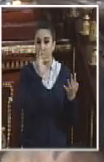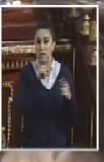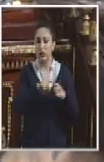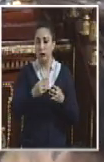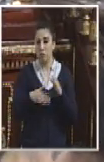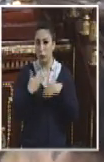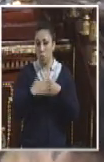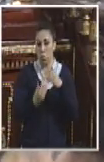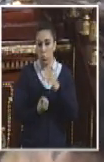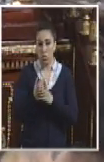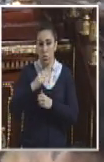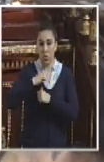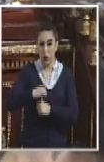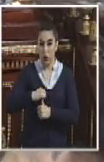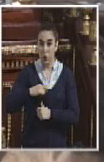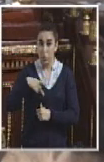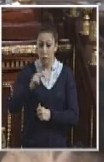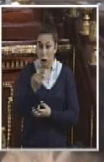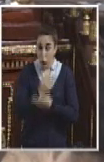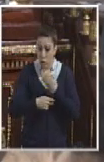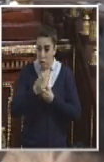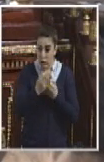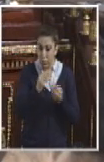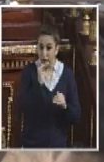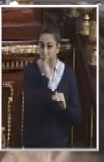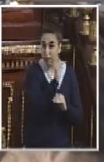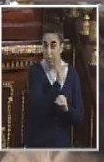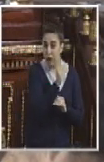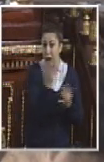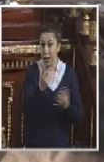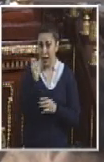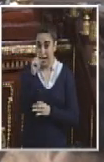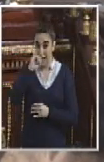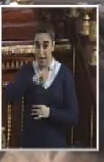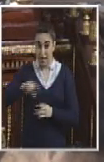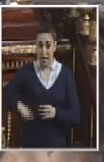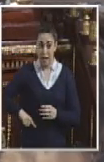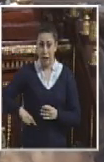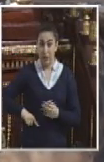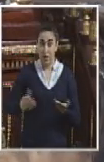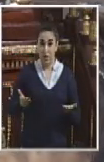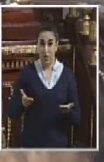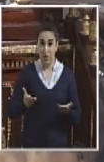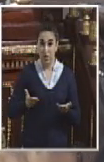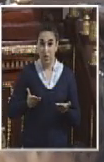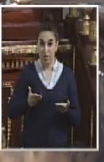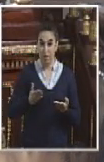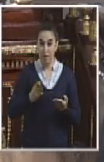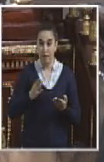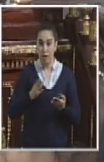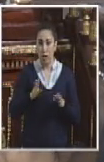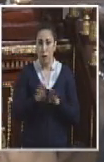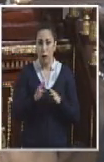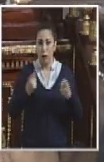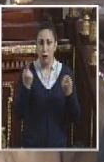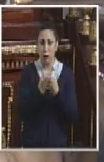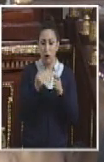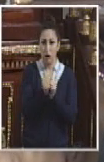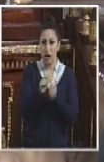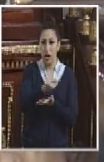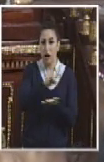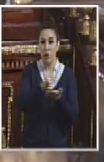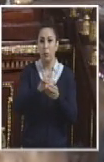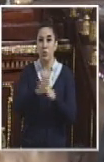Fiscalía. Sin embargo, esta solicitud que hace la jefa de gobierno es inconstitucional. Lo es porque viola el